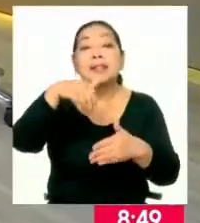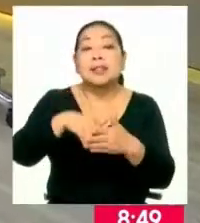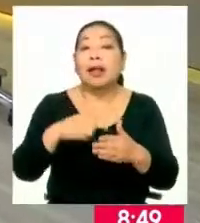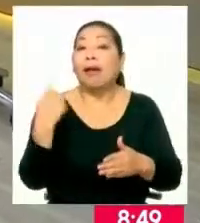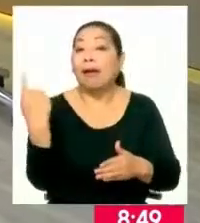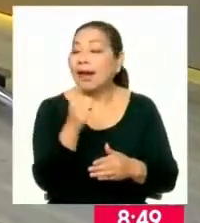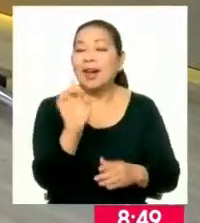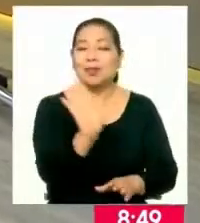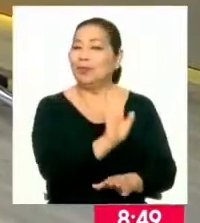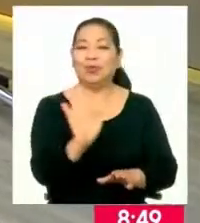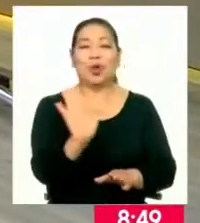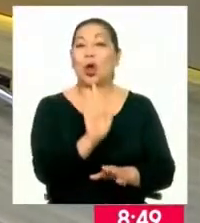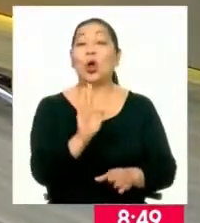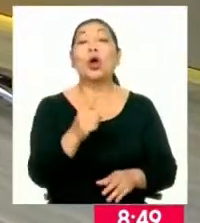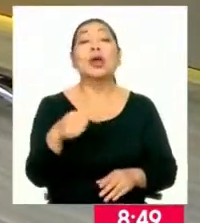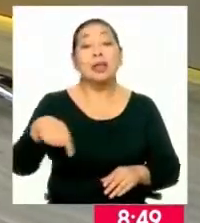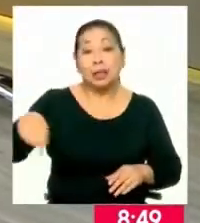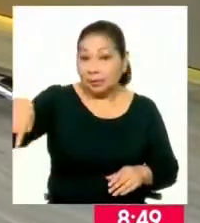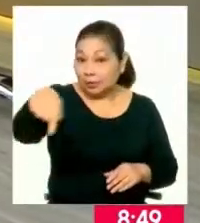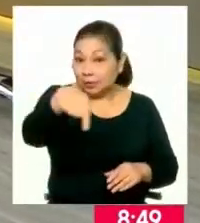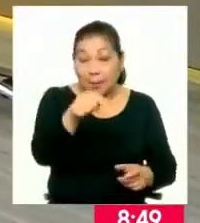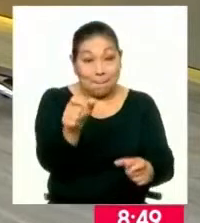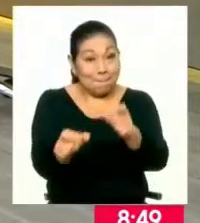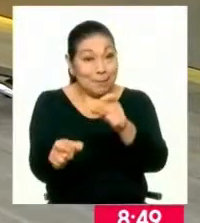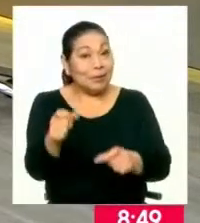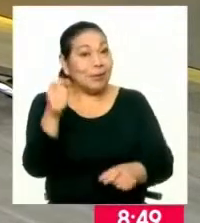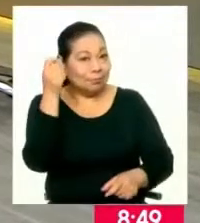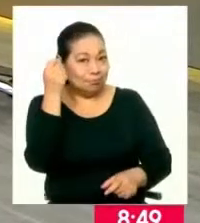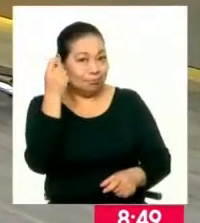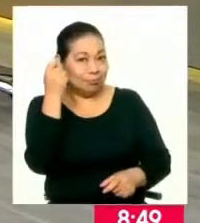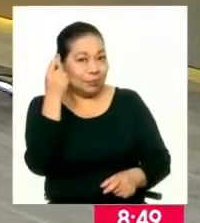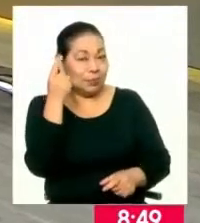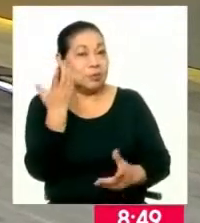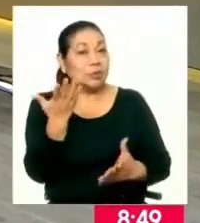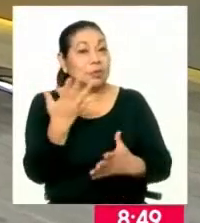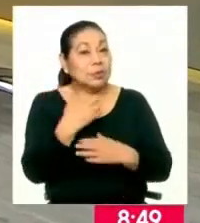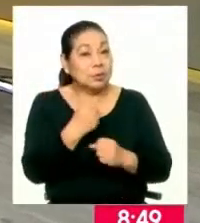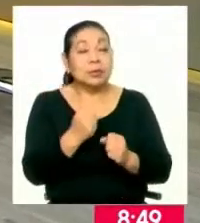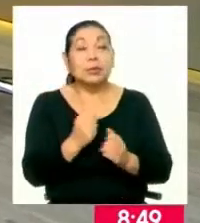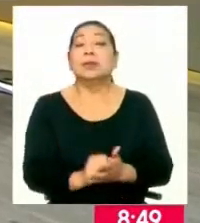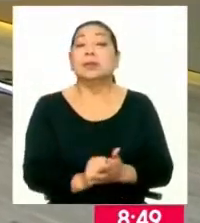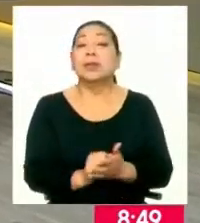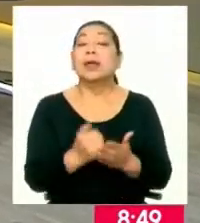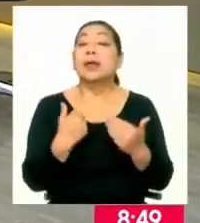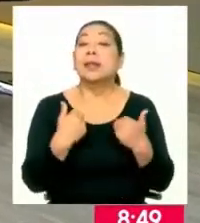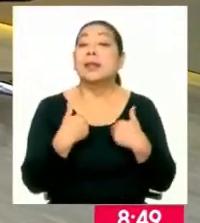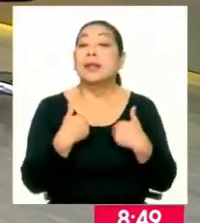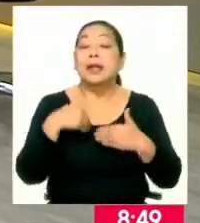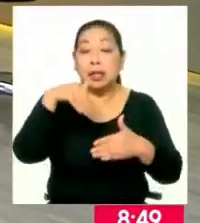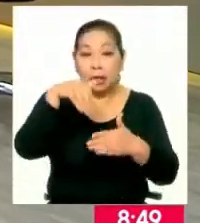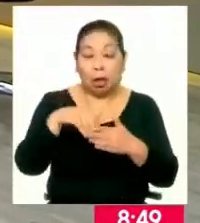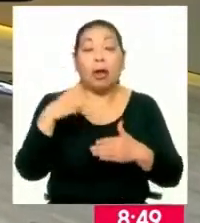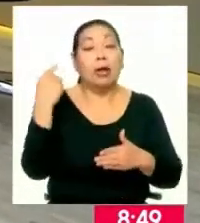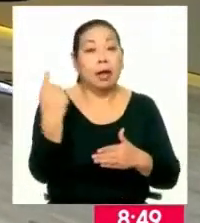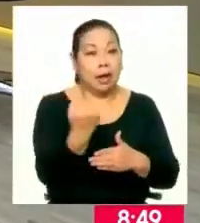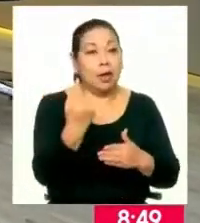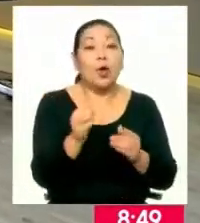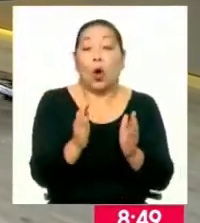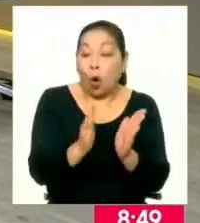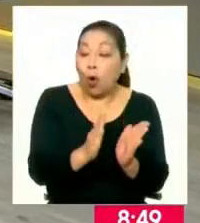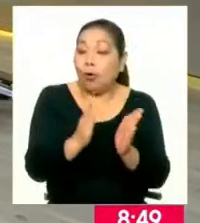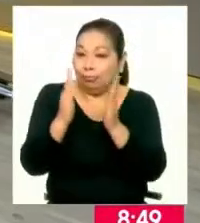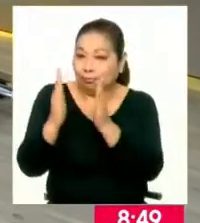elecciones generales. Que nosotros entendamos, por salubridad del sistema, que deberían haber elecciones generales es una